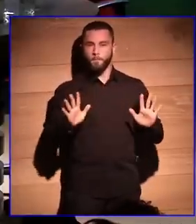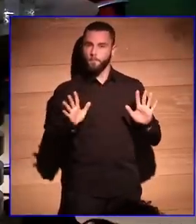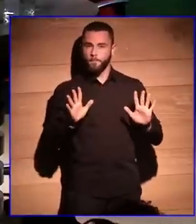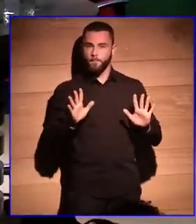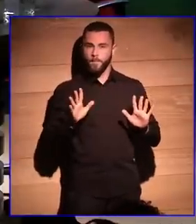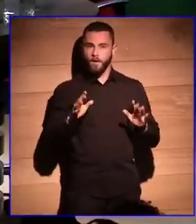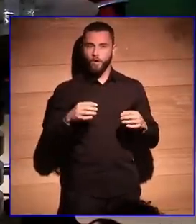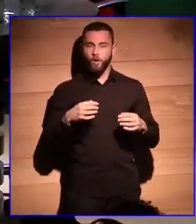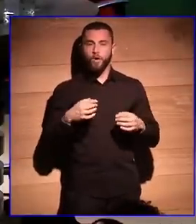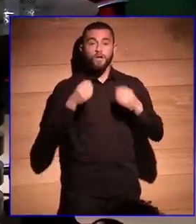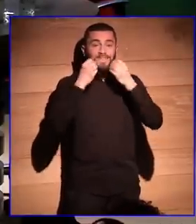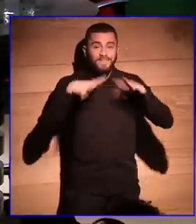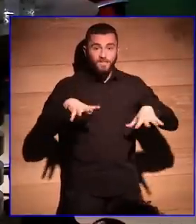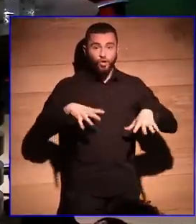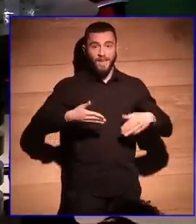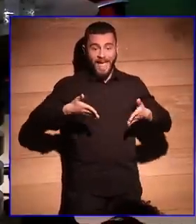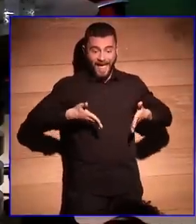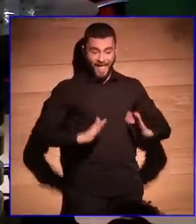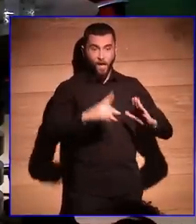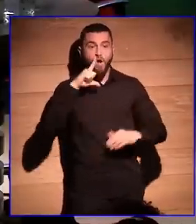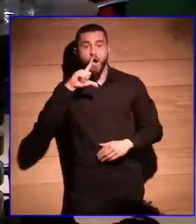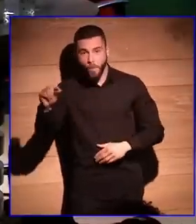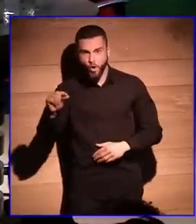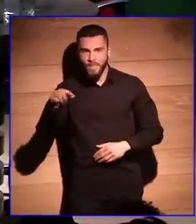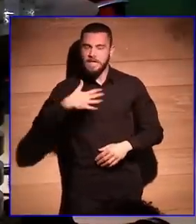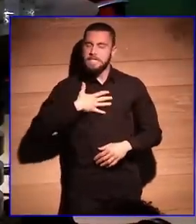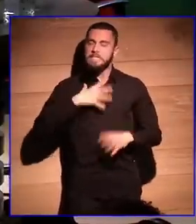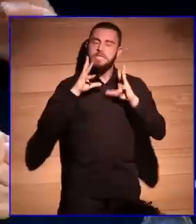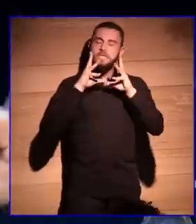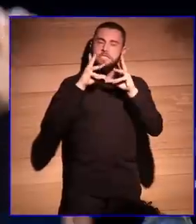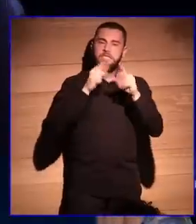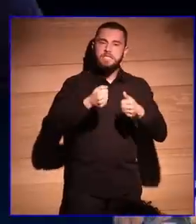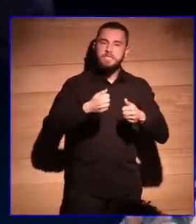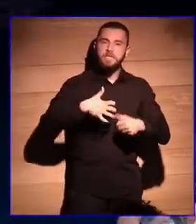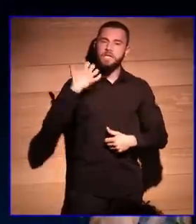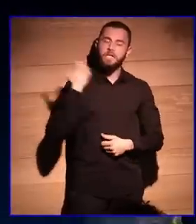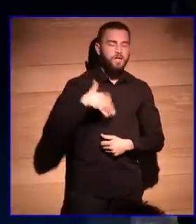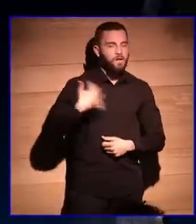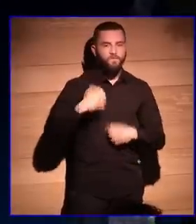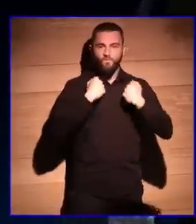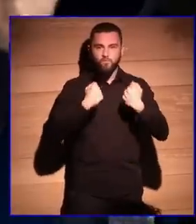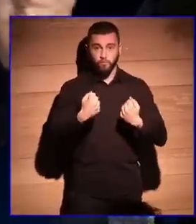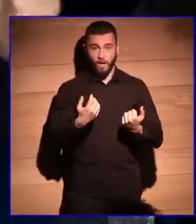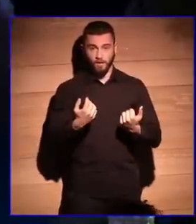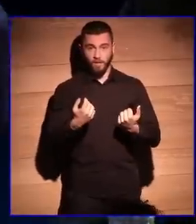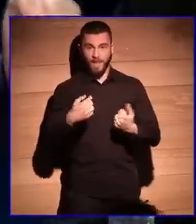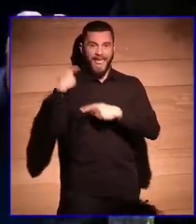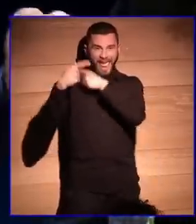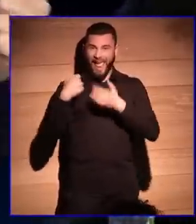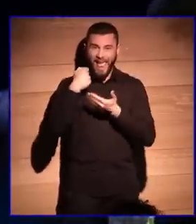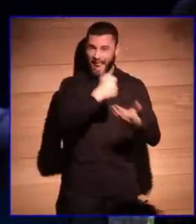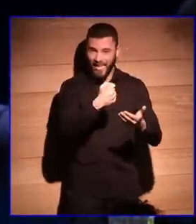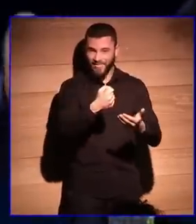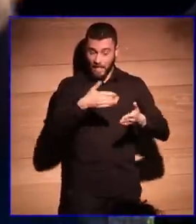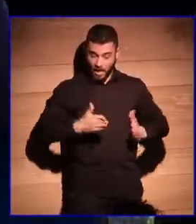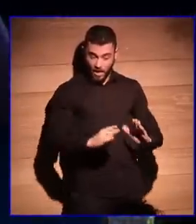parábola del hijo pródigo también me da mucha rabia. Esa la odio. O sea, que le das la herencia al chaval,